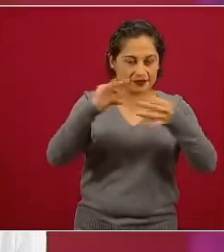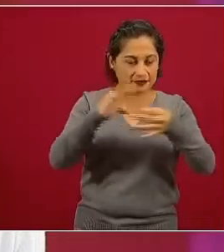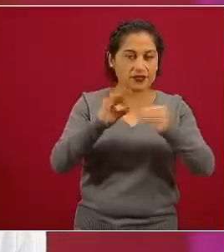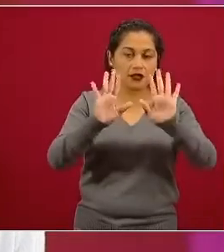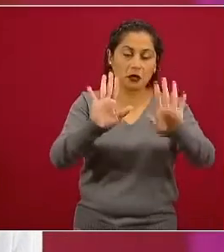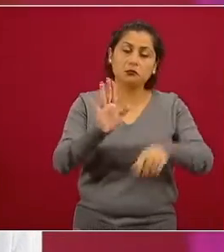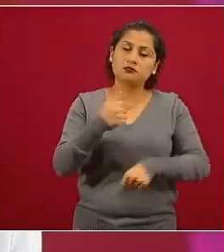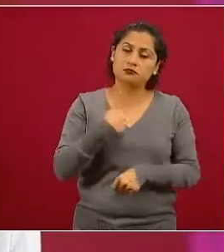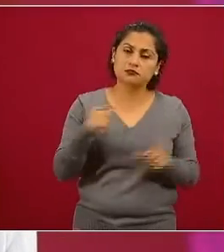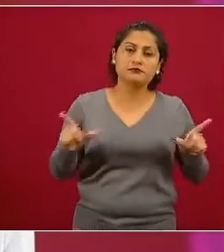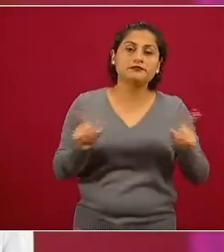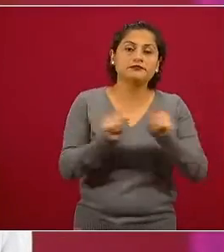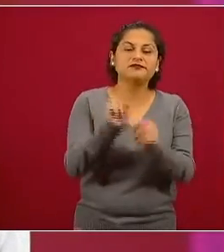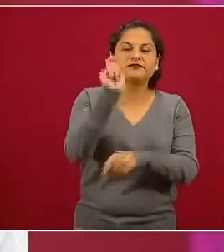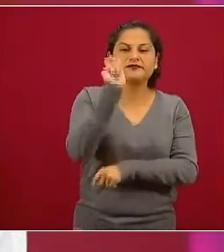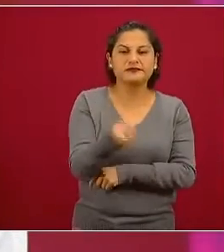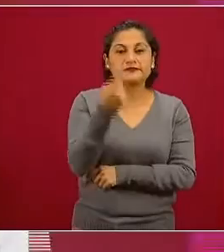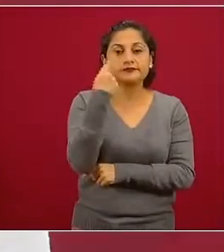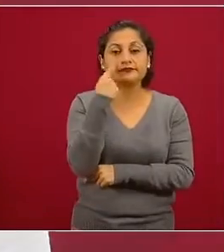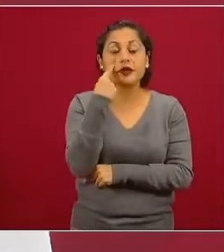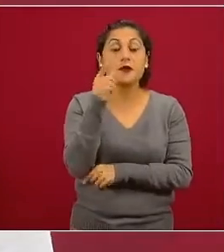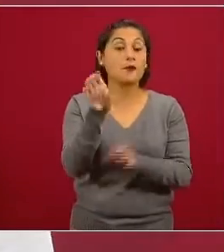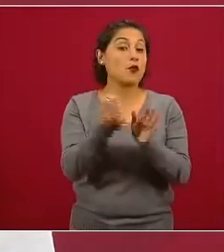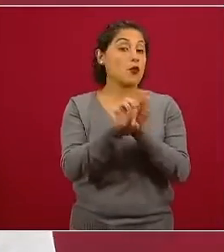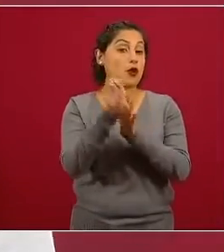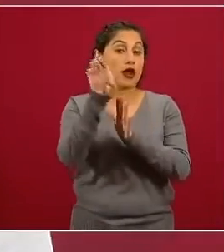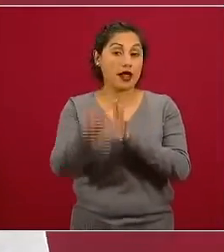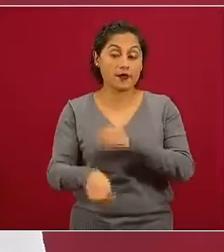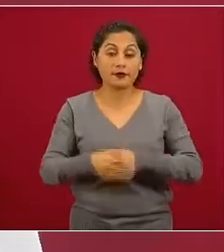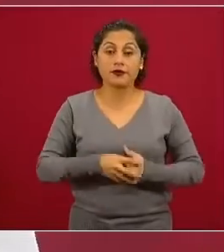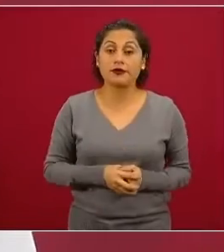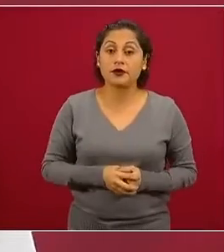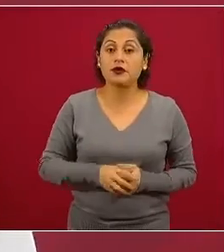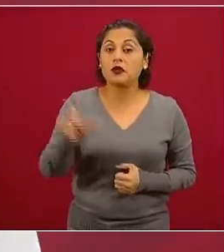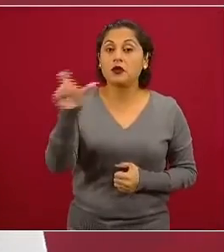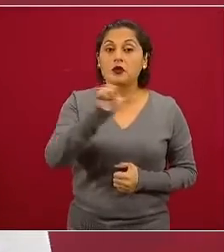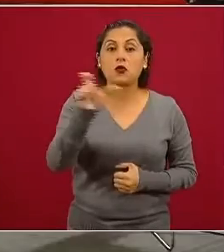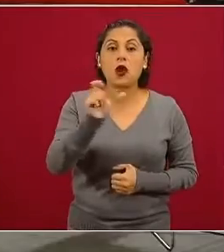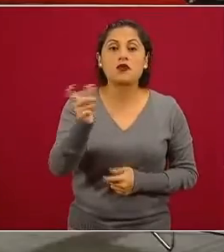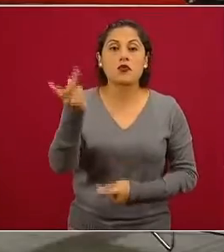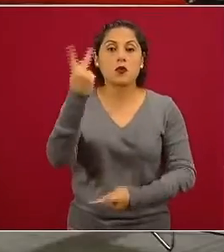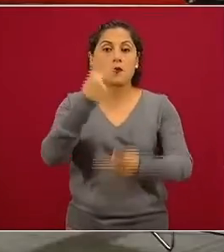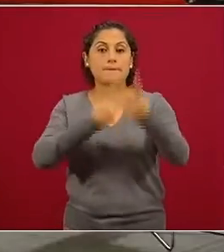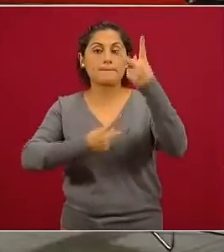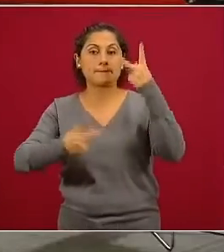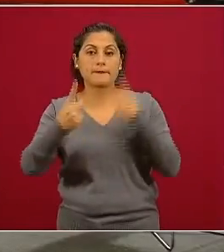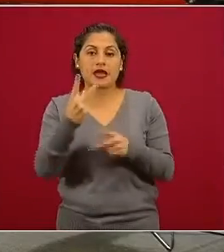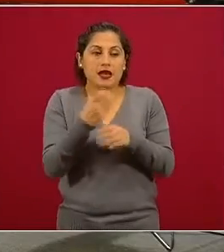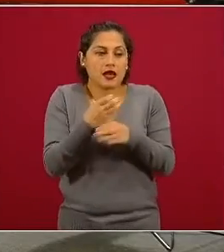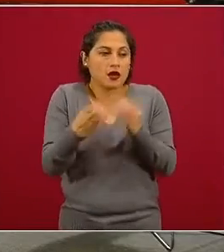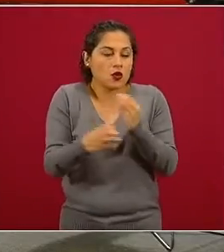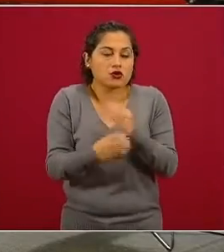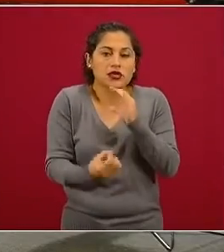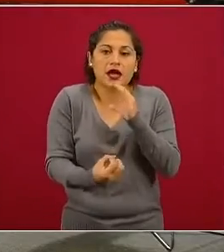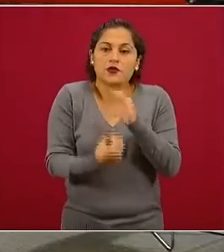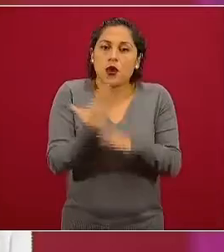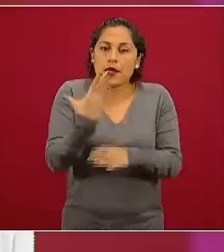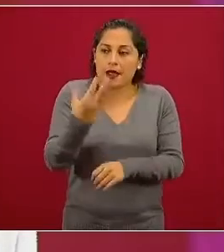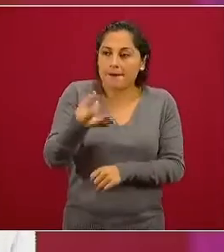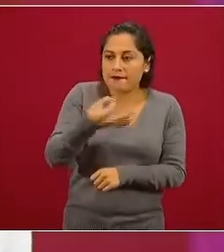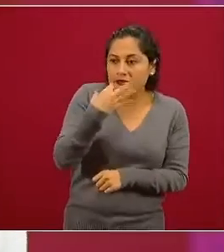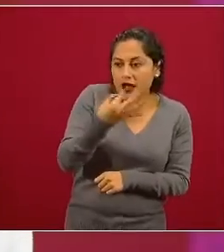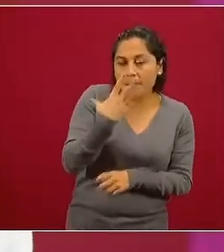ensayos clínicos atiende a la lógica, a las reglas, a la reglamentación y a los estándares éticos